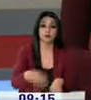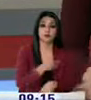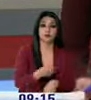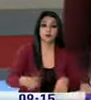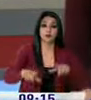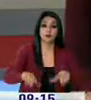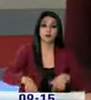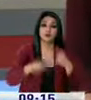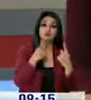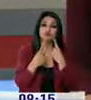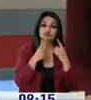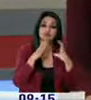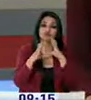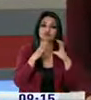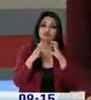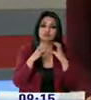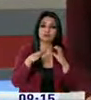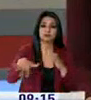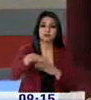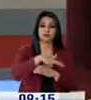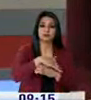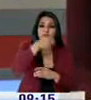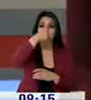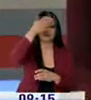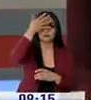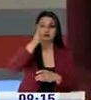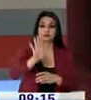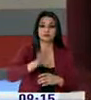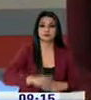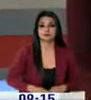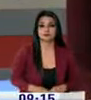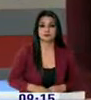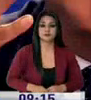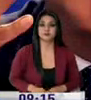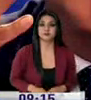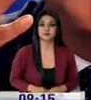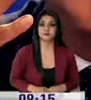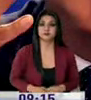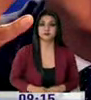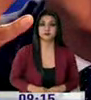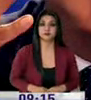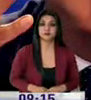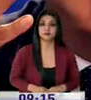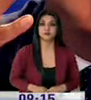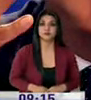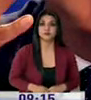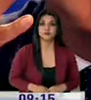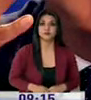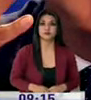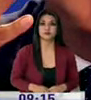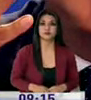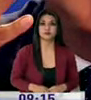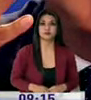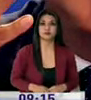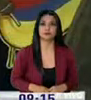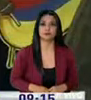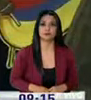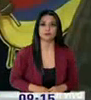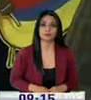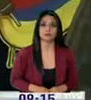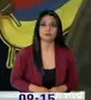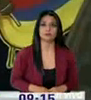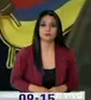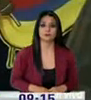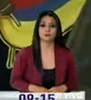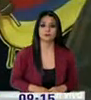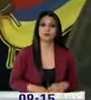presidente Lenín Moreno durante un conversatorio con medios de comunicación en la provincia Sánchez. Consulta popular, reelección indefinida. Si